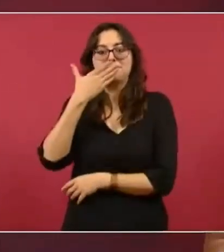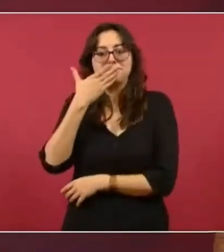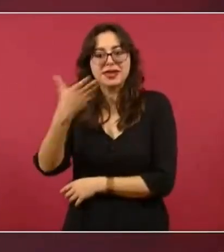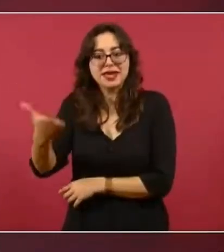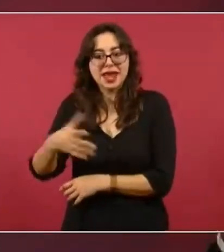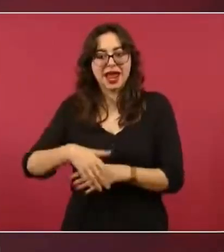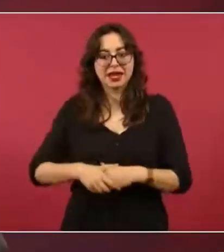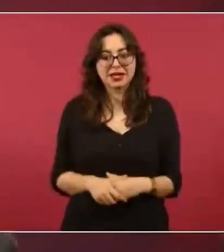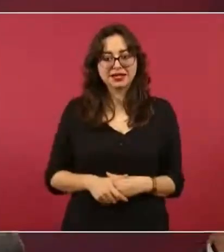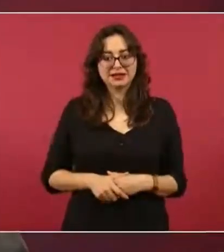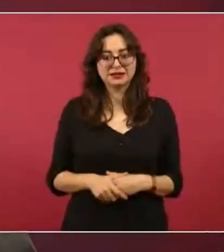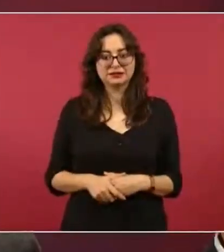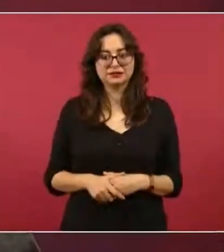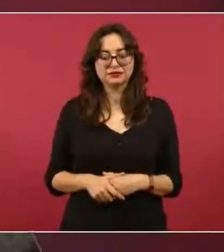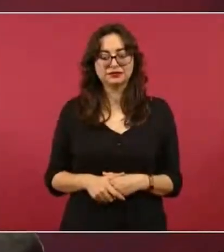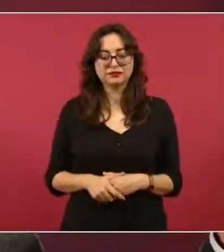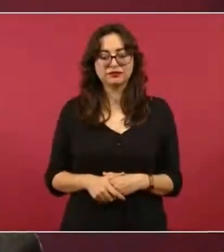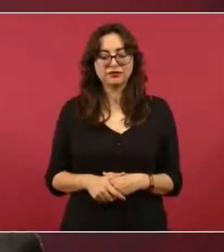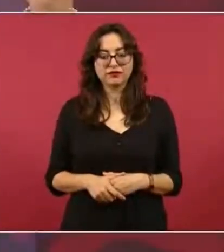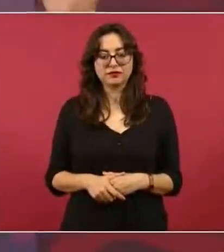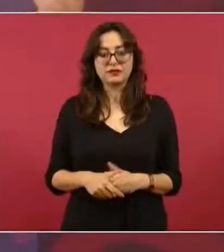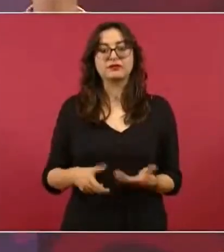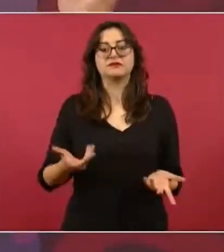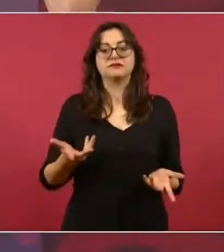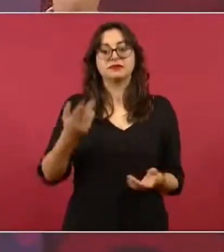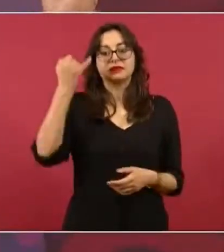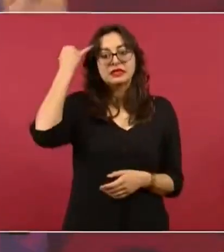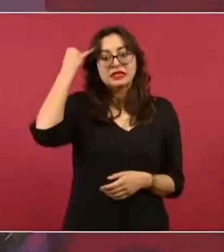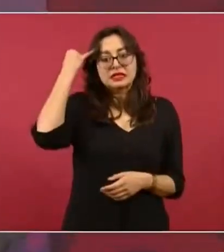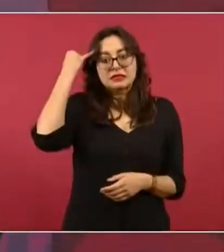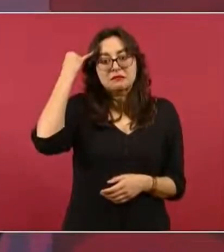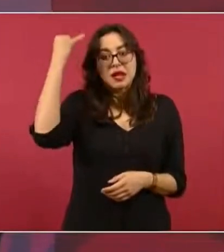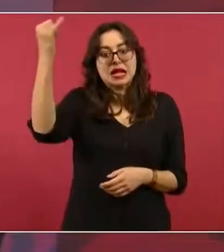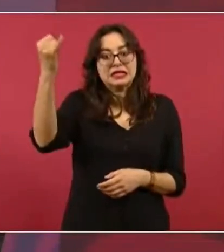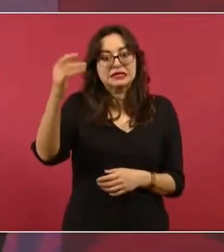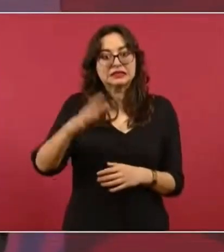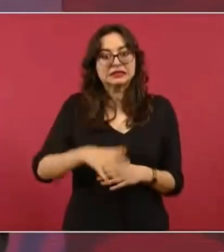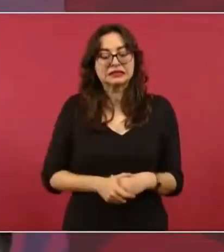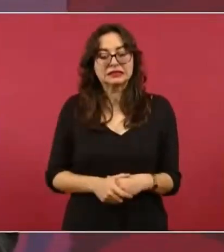Imagínense cuánto dinero se iba por el caño de la corrupción.